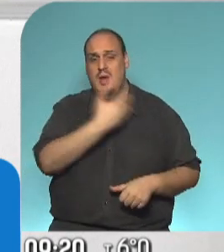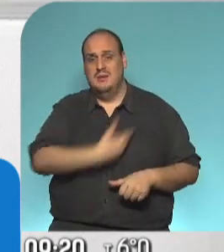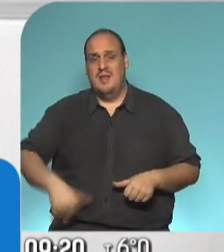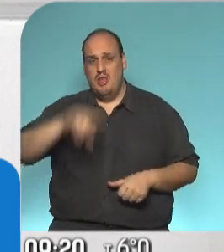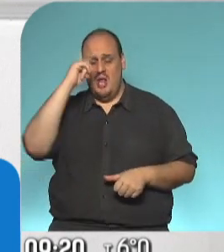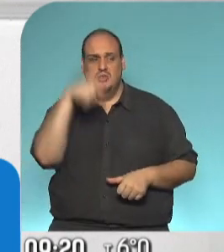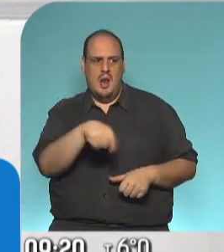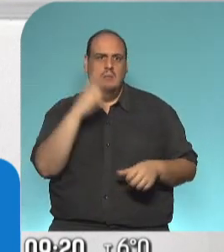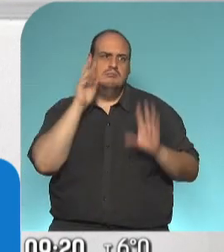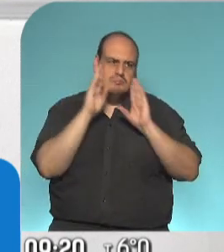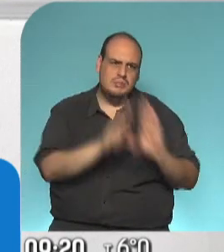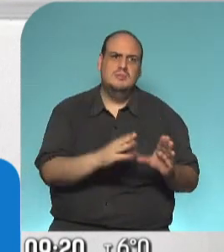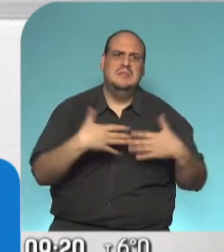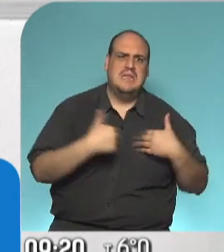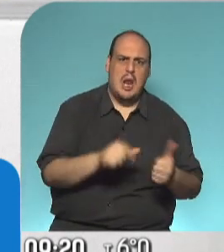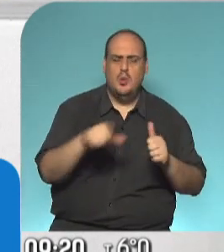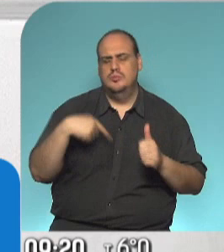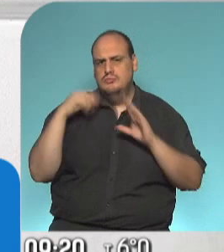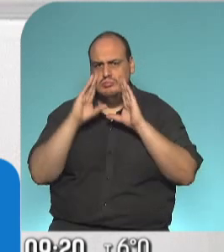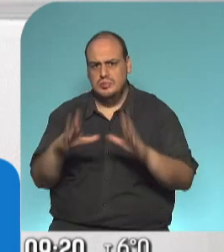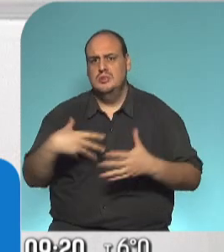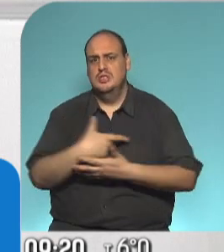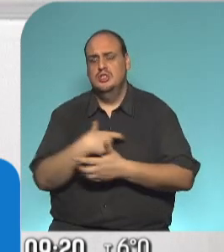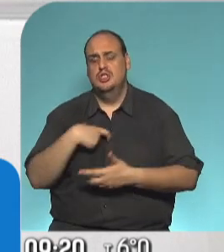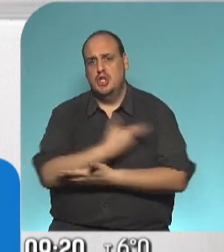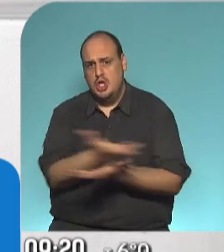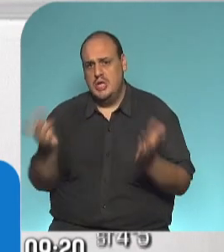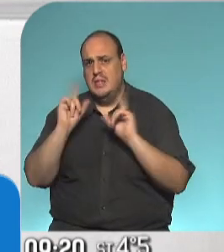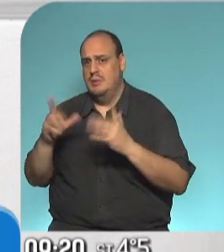el punto de vista sanitario, el punto de vista social y el punto de vista económico en esta pandemia. Muchas gracias.